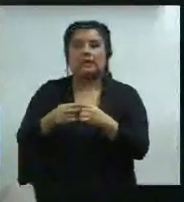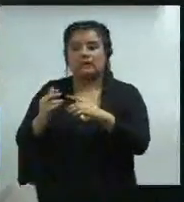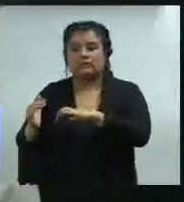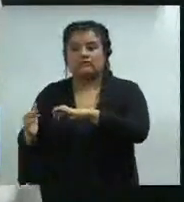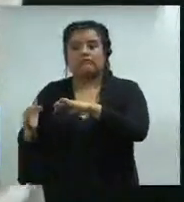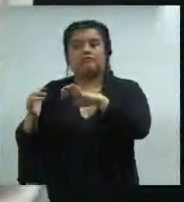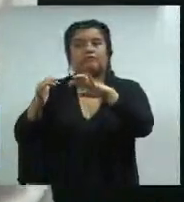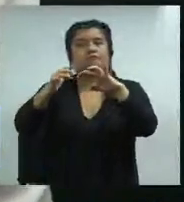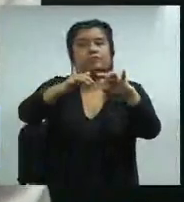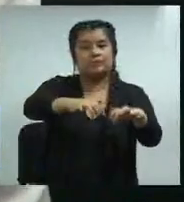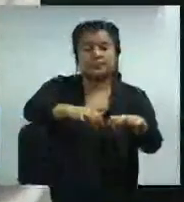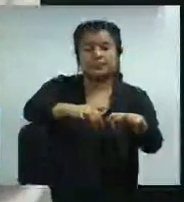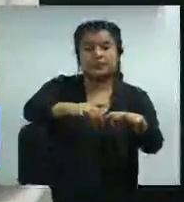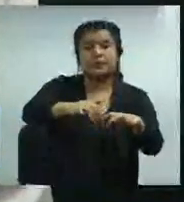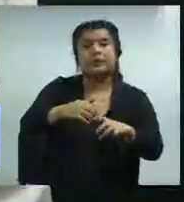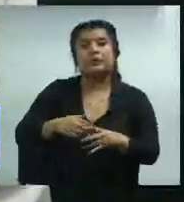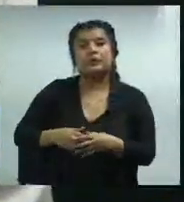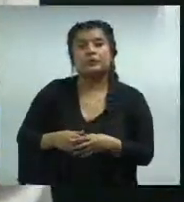invasiones.